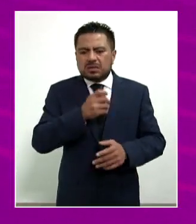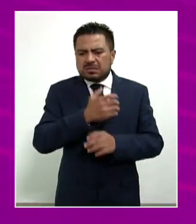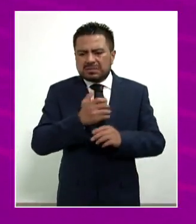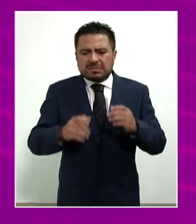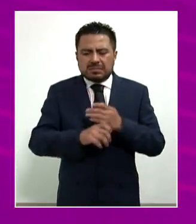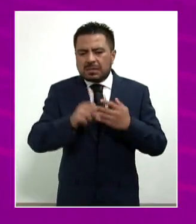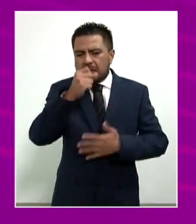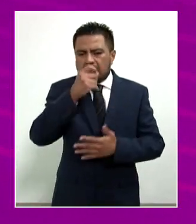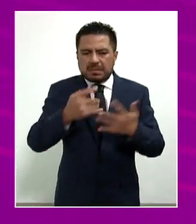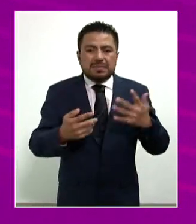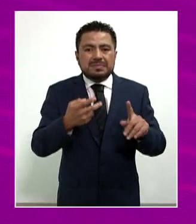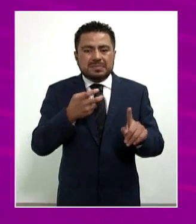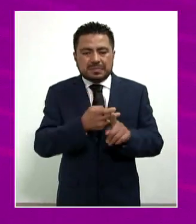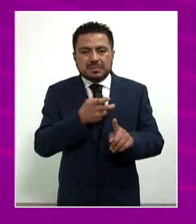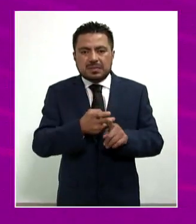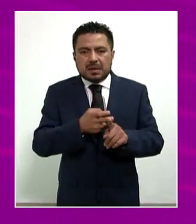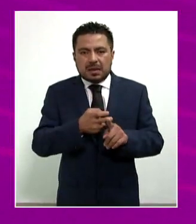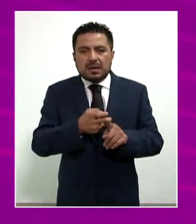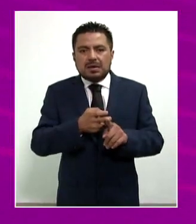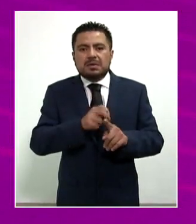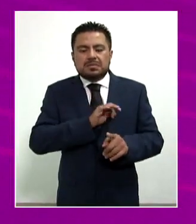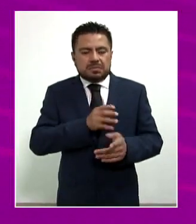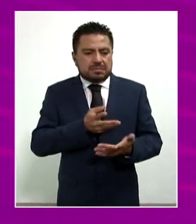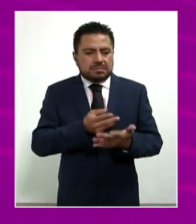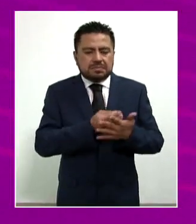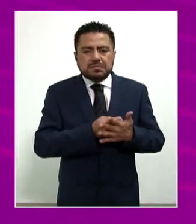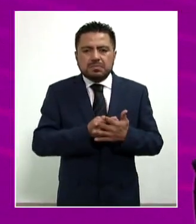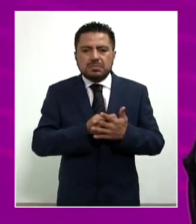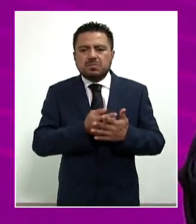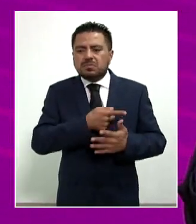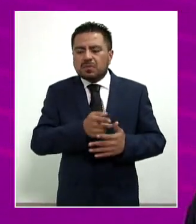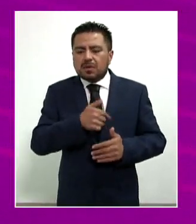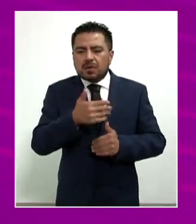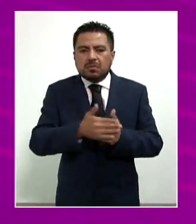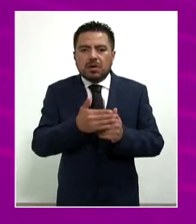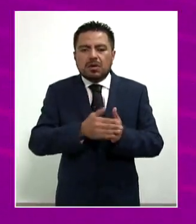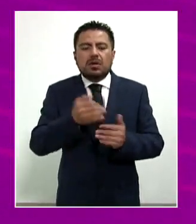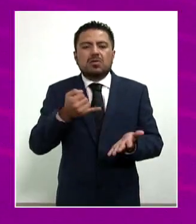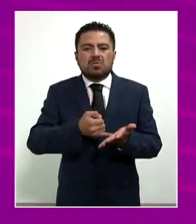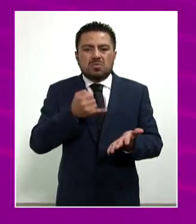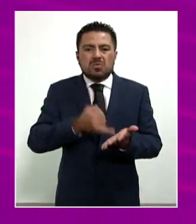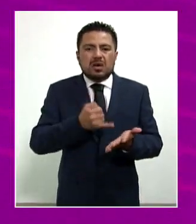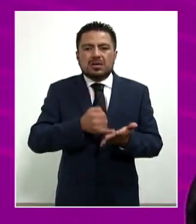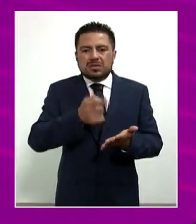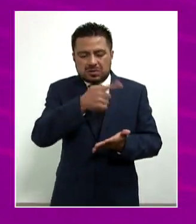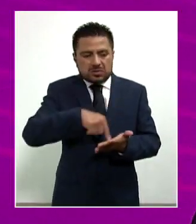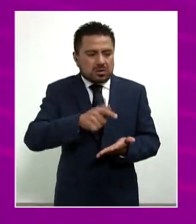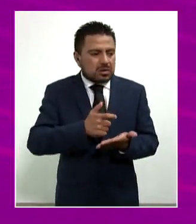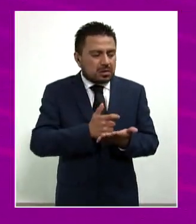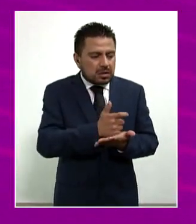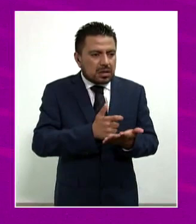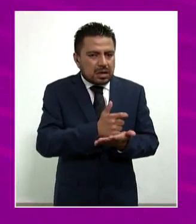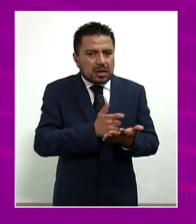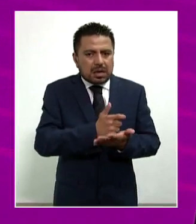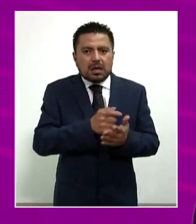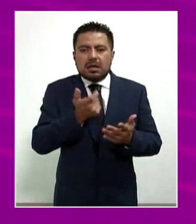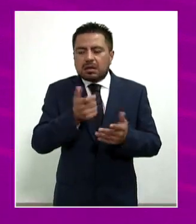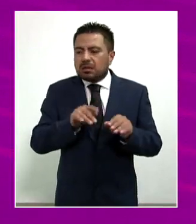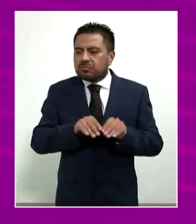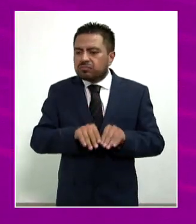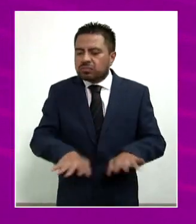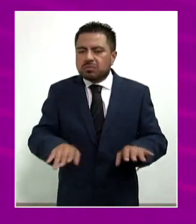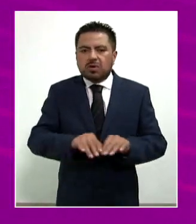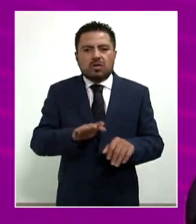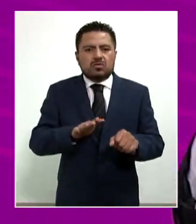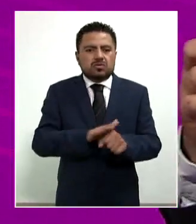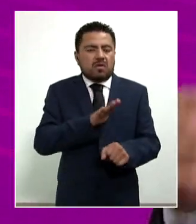cosas son condicionantes de la pobreza posterior. Y los impuestos que se pagan y el dinero que se redistribuye no